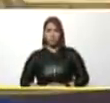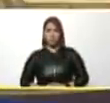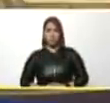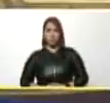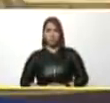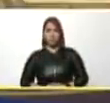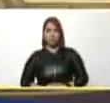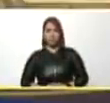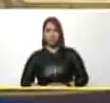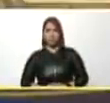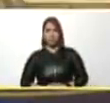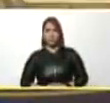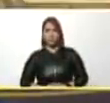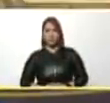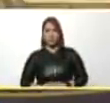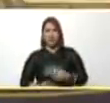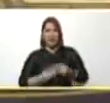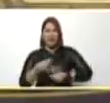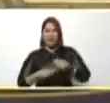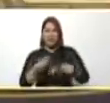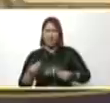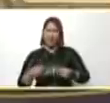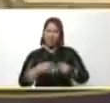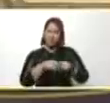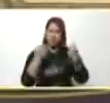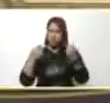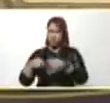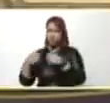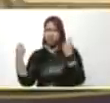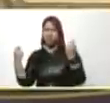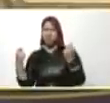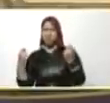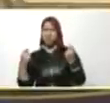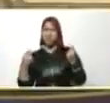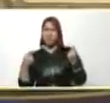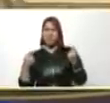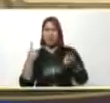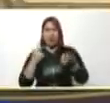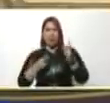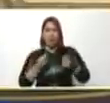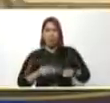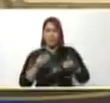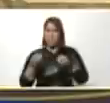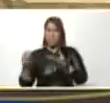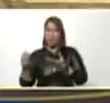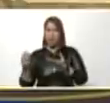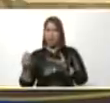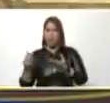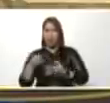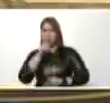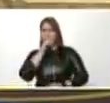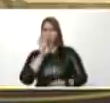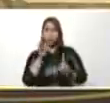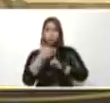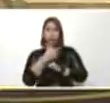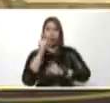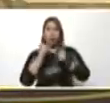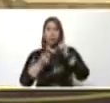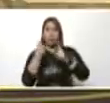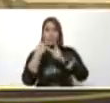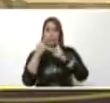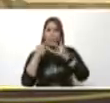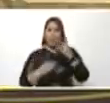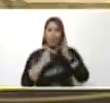habían pasado la tijera en la Comisión de Economía, le pasaron la tijera a varios aportes, a varios artículos.